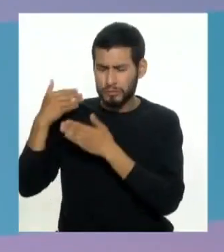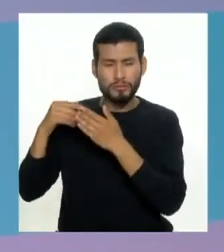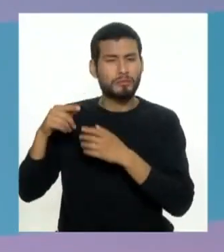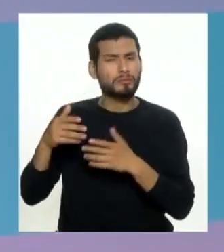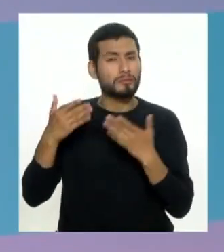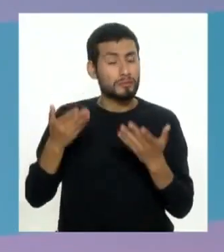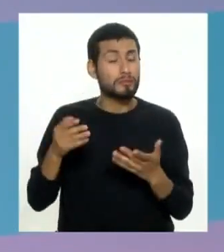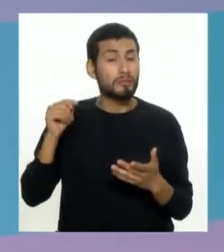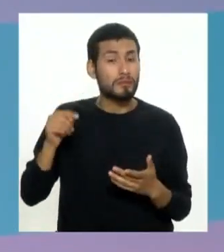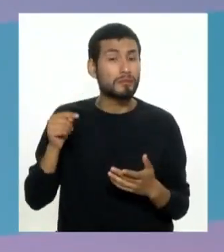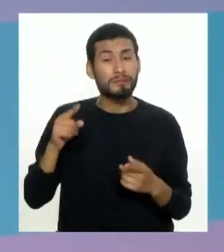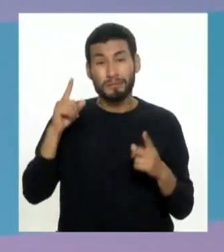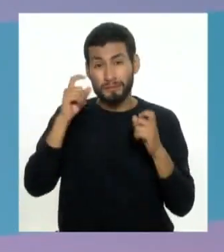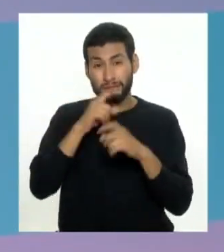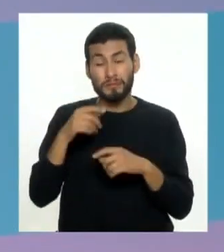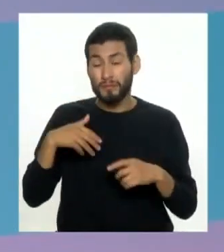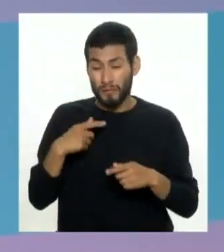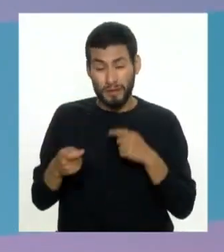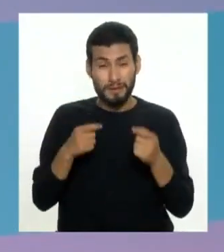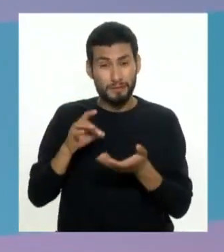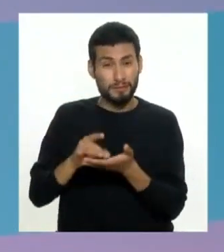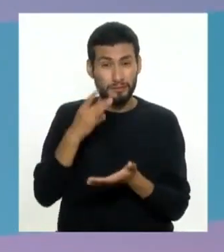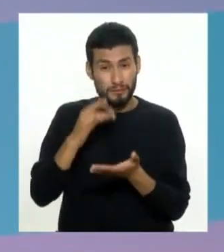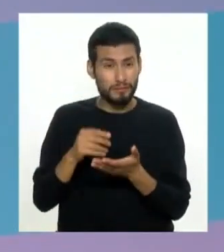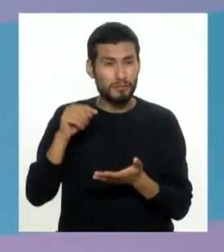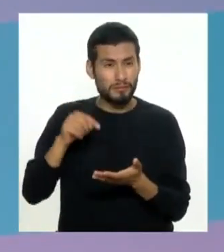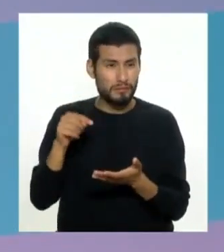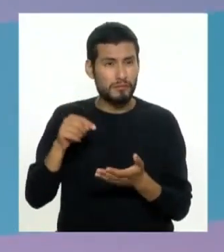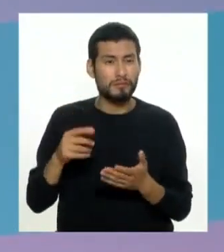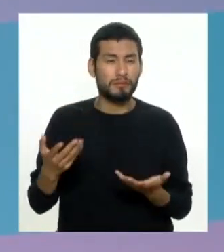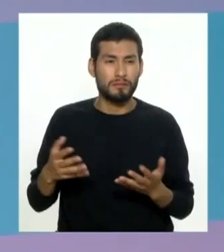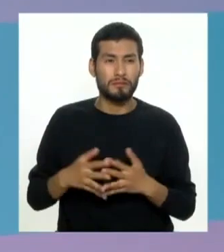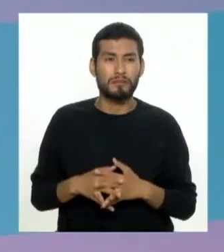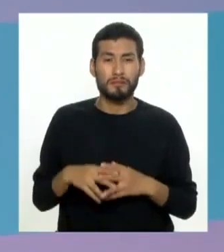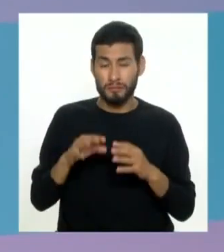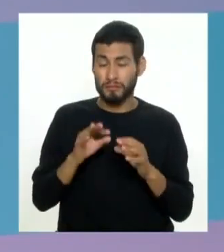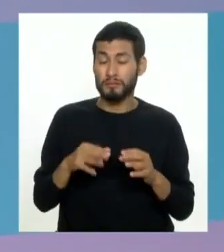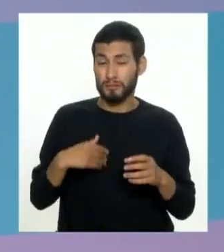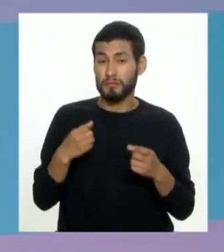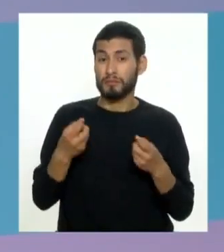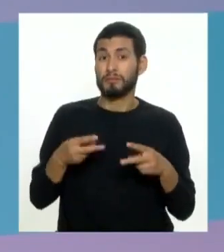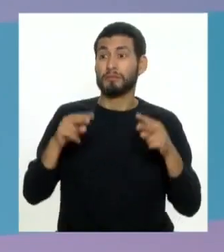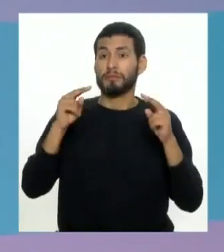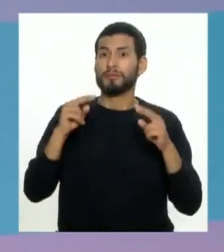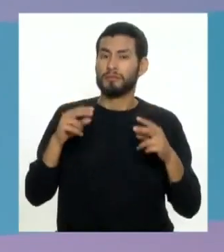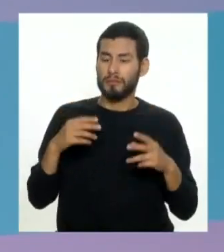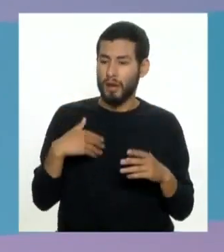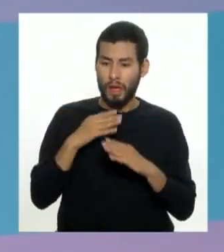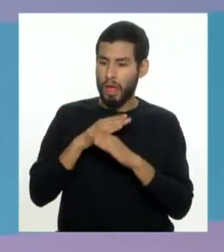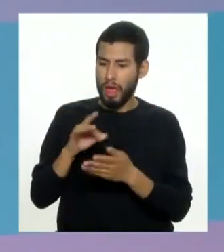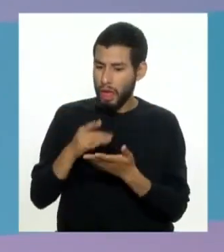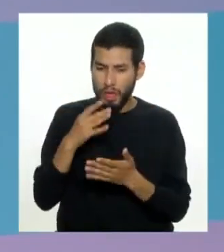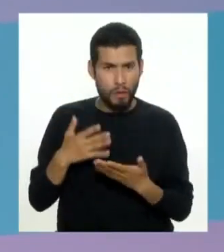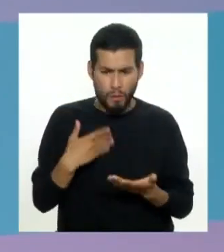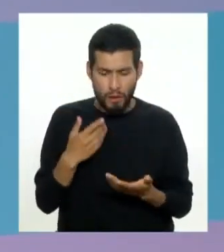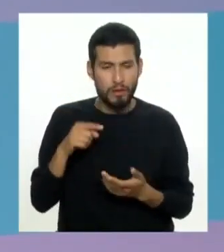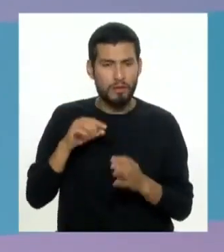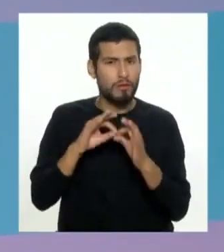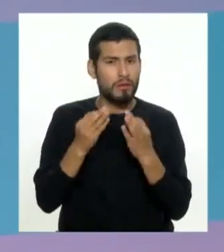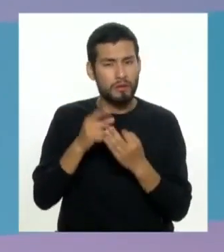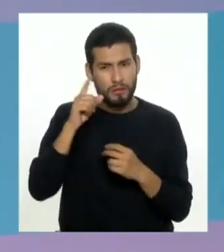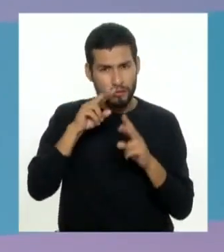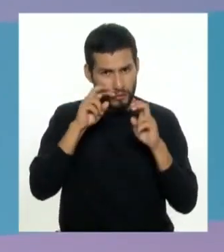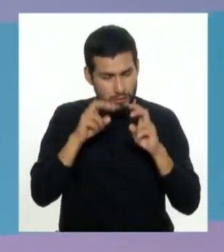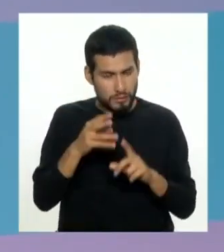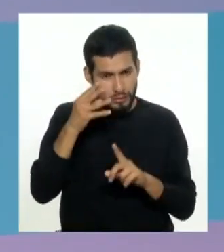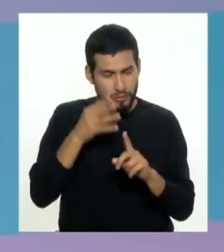posibilidad de que sea difícil de controlar con medicamentos es importante, es frecuente. La familia tiene que ser evaluada